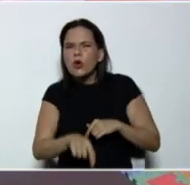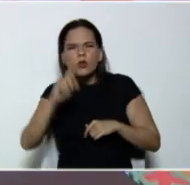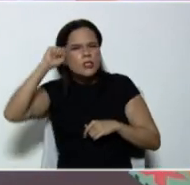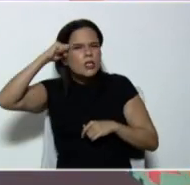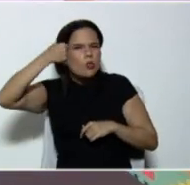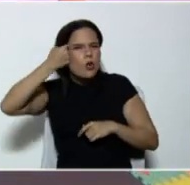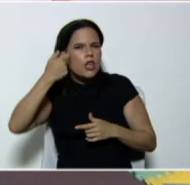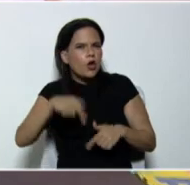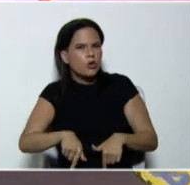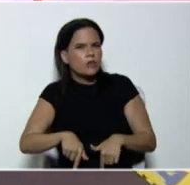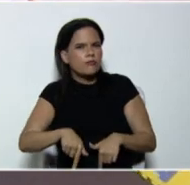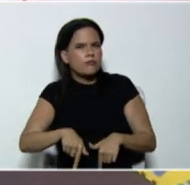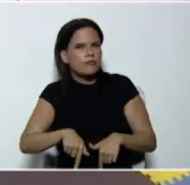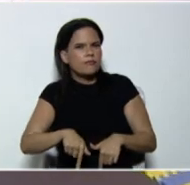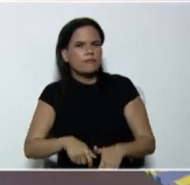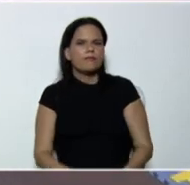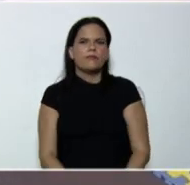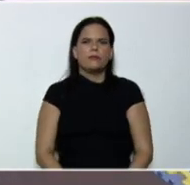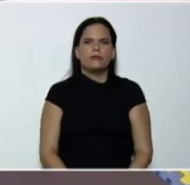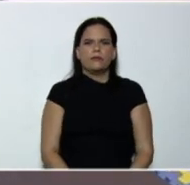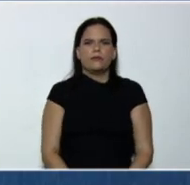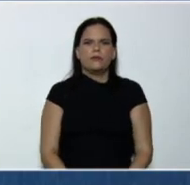recuerda tal día como hoy?